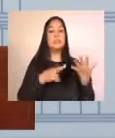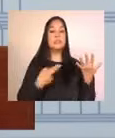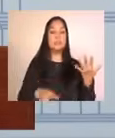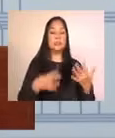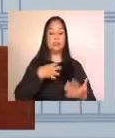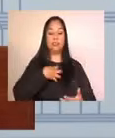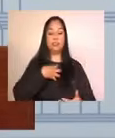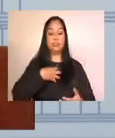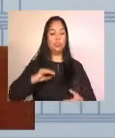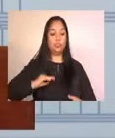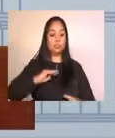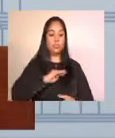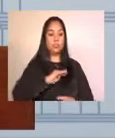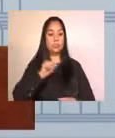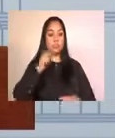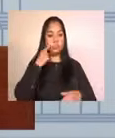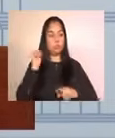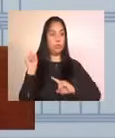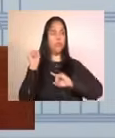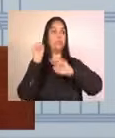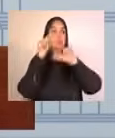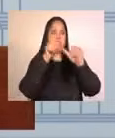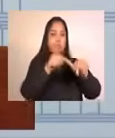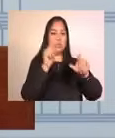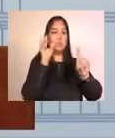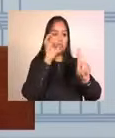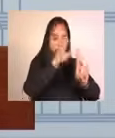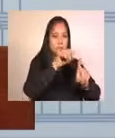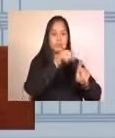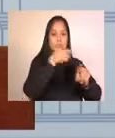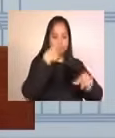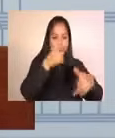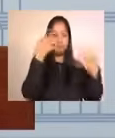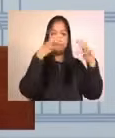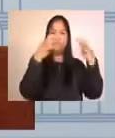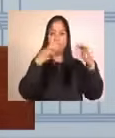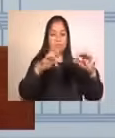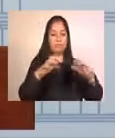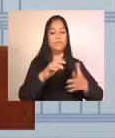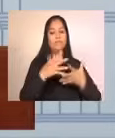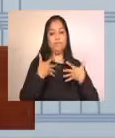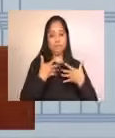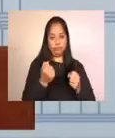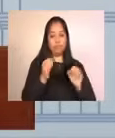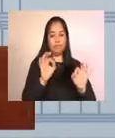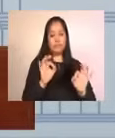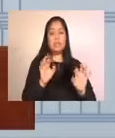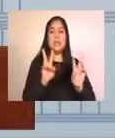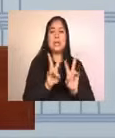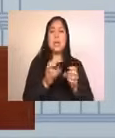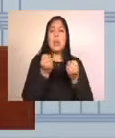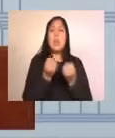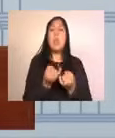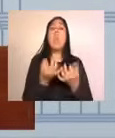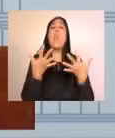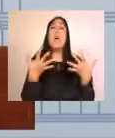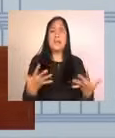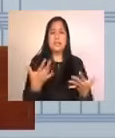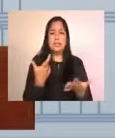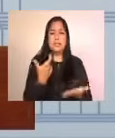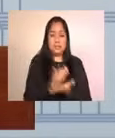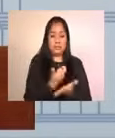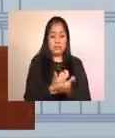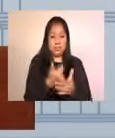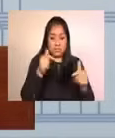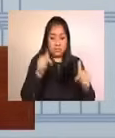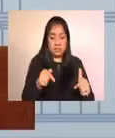Ministerio, que se han volcado totalmente a esta emergencia sanitaria. El valor realmente de ahorita en estos momentos